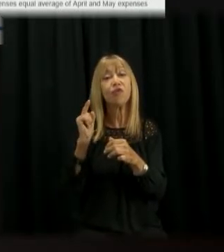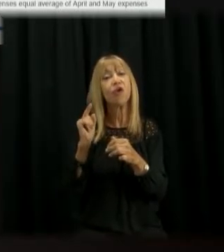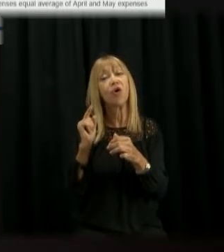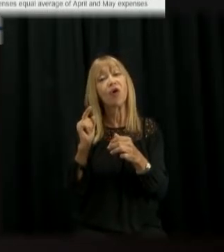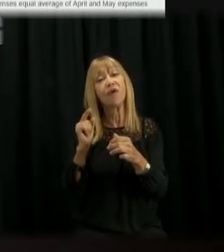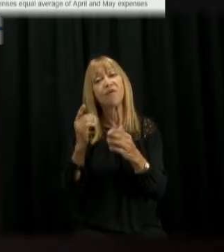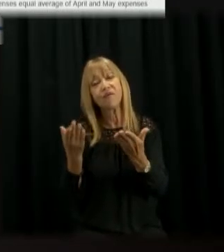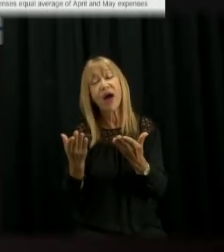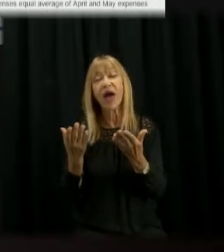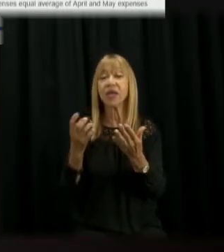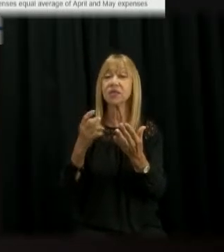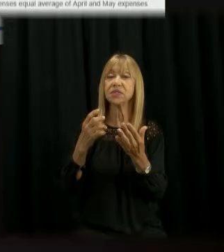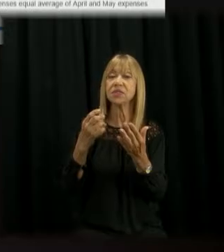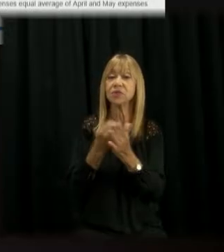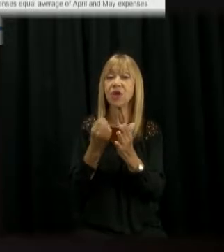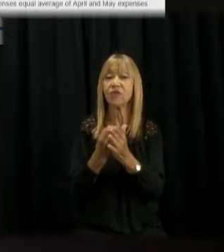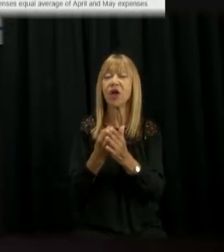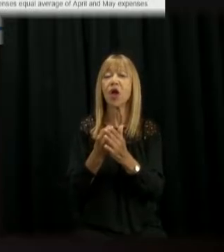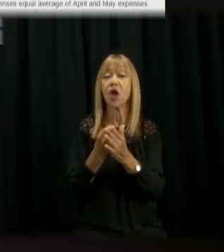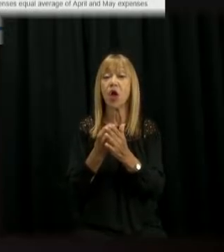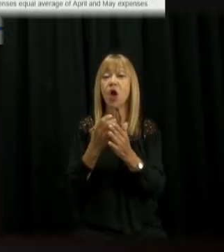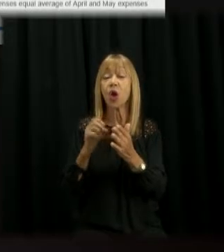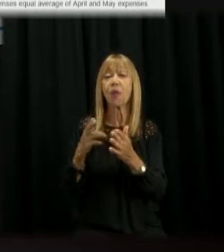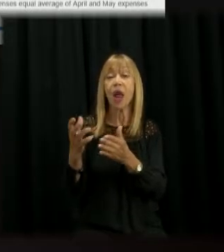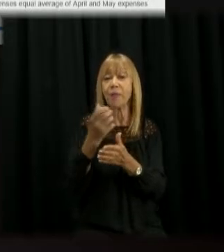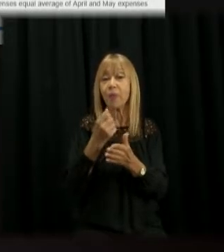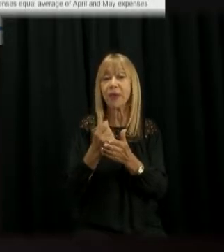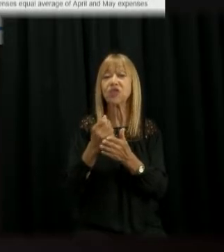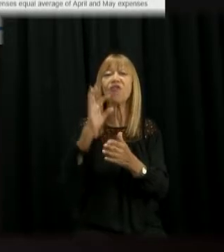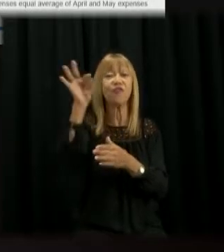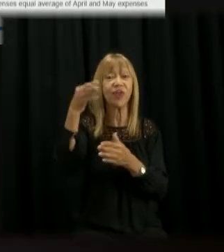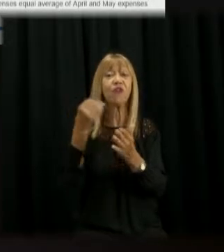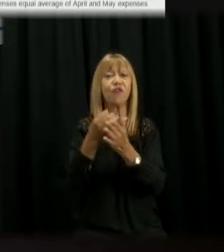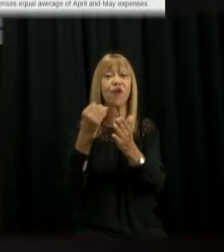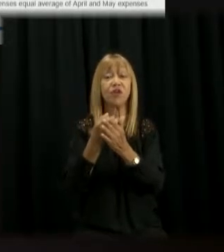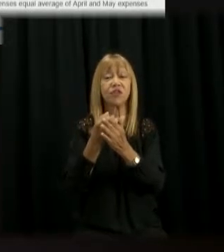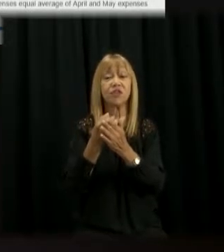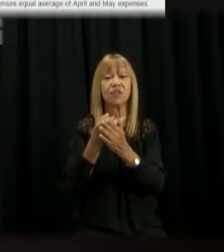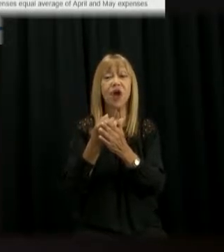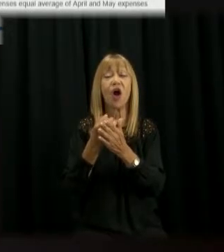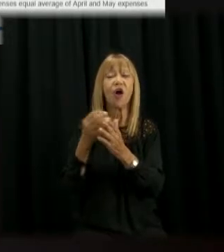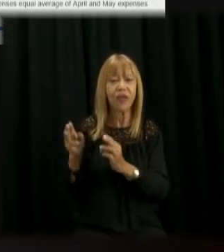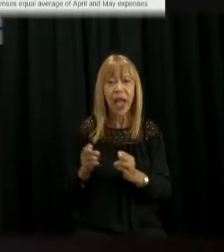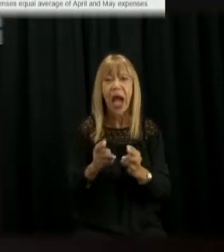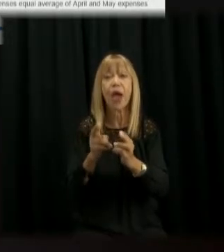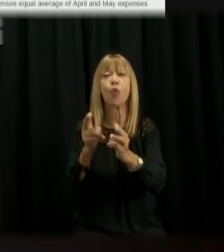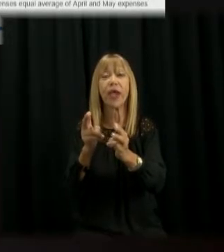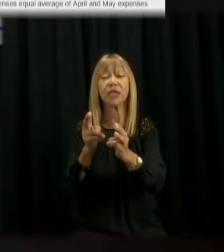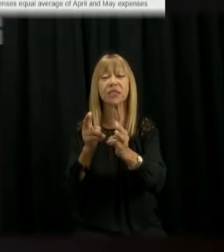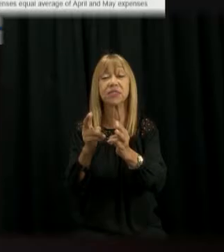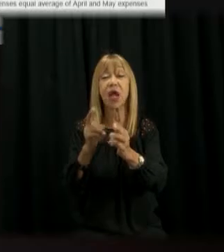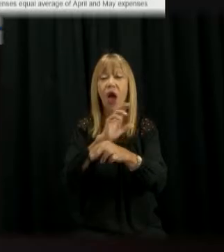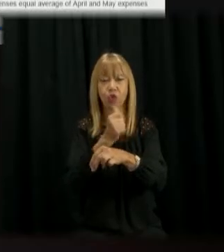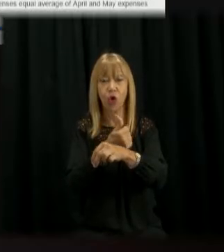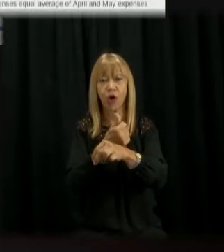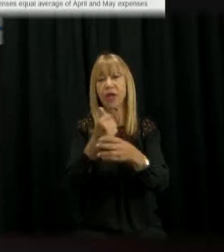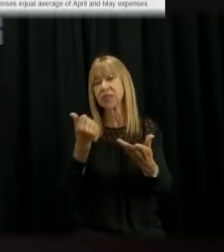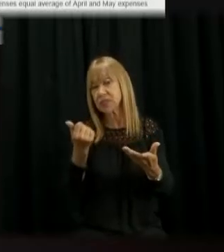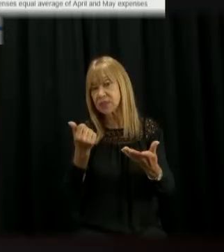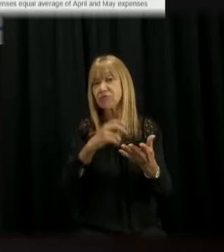por distintos ingresos del sistema, fondos federales, distintos ingresos